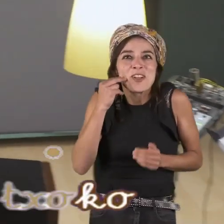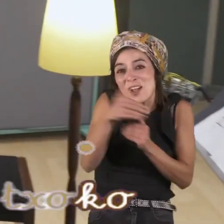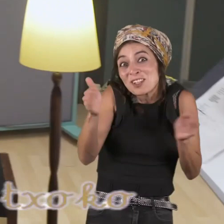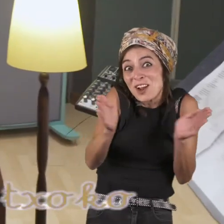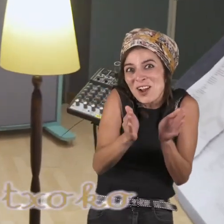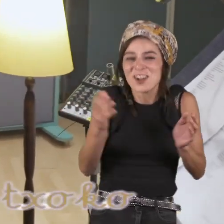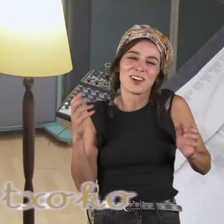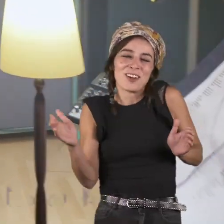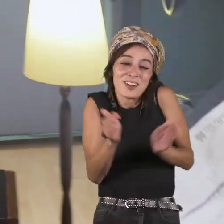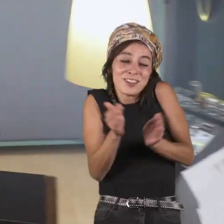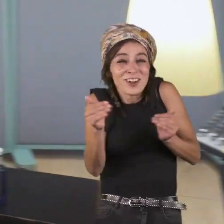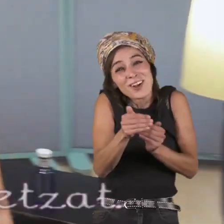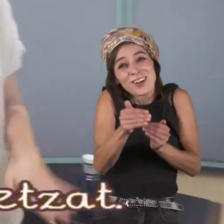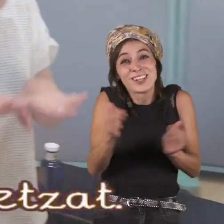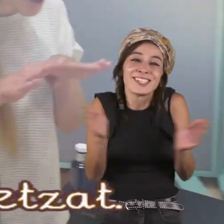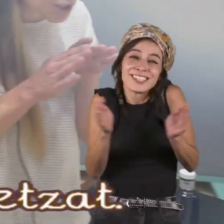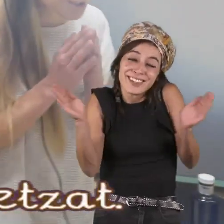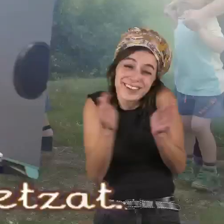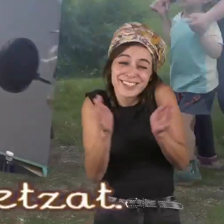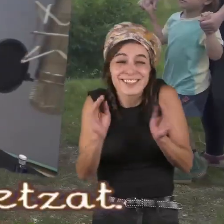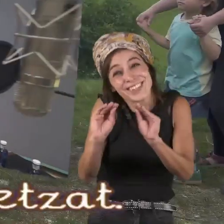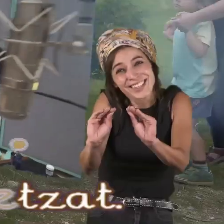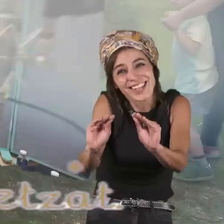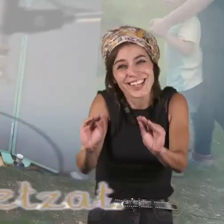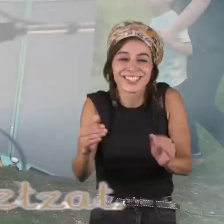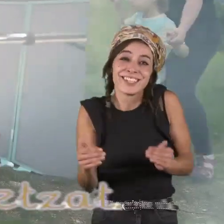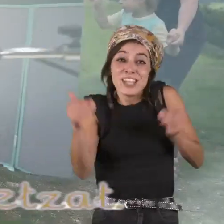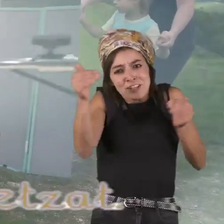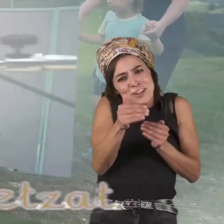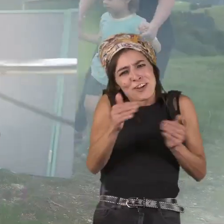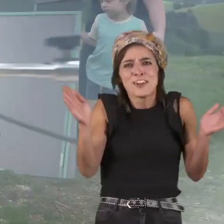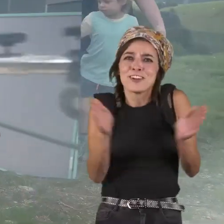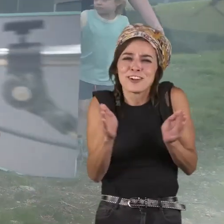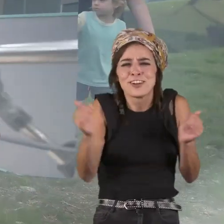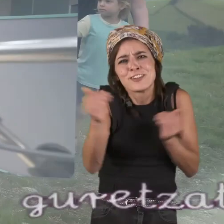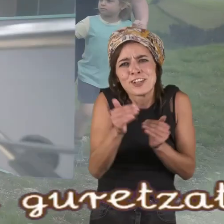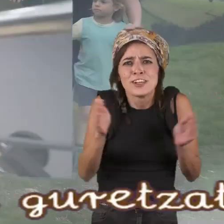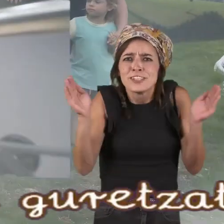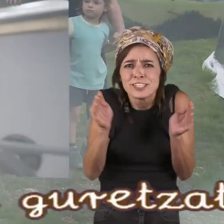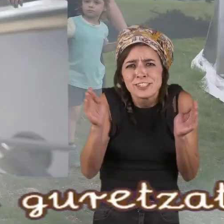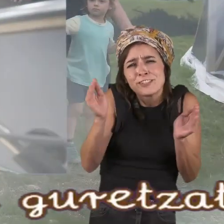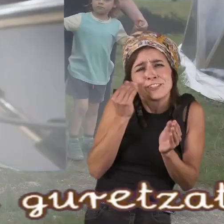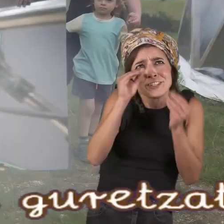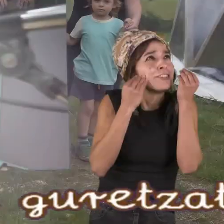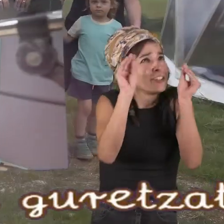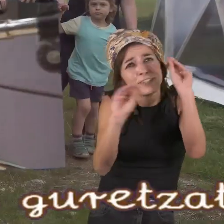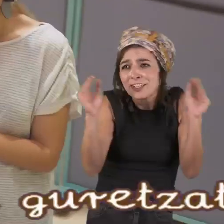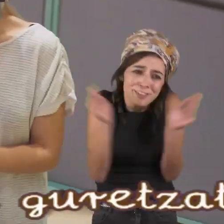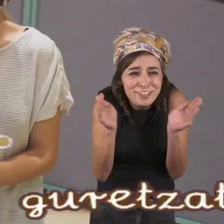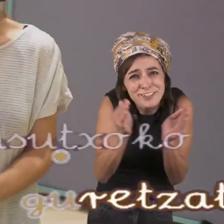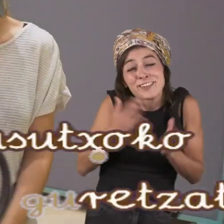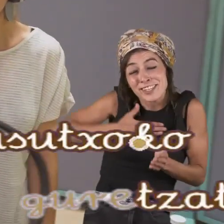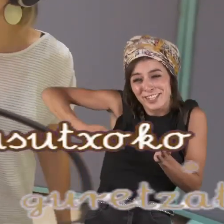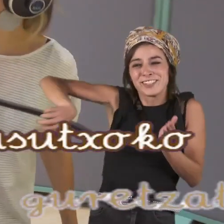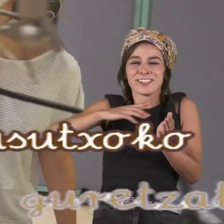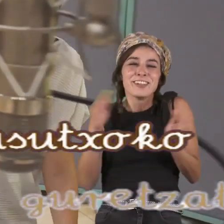Txokolatezko txoko, txoko, txiki bat zuretzat. Txoko, txukun txiki